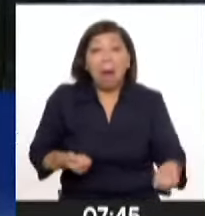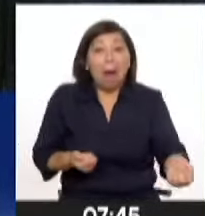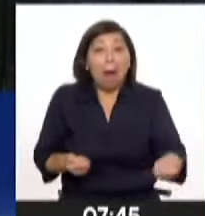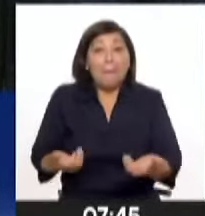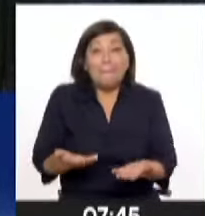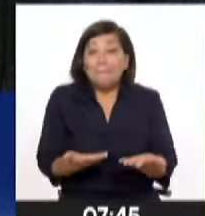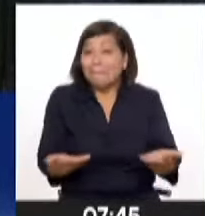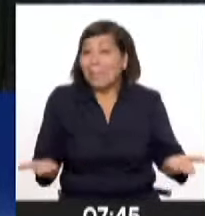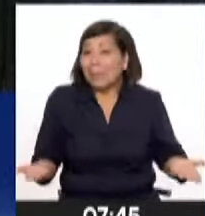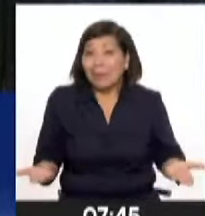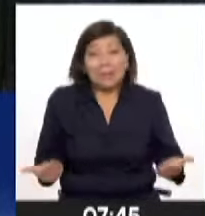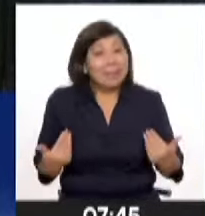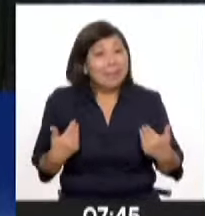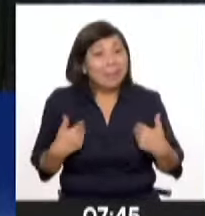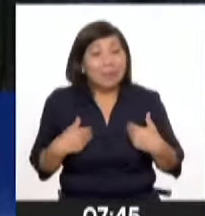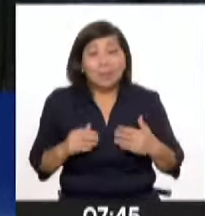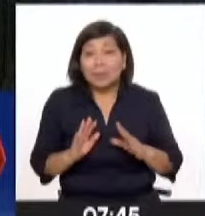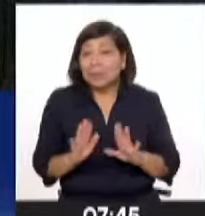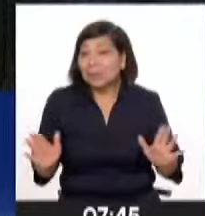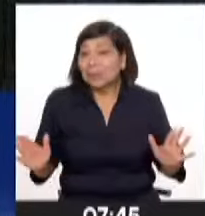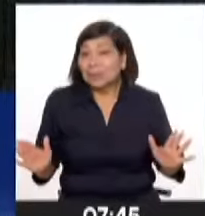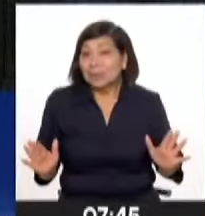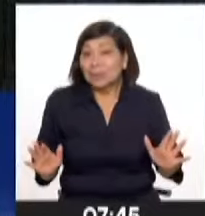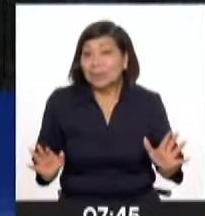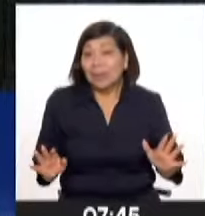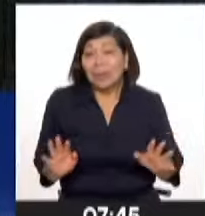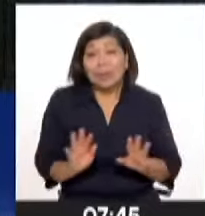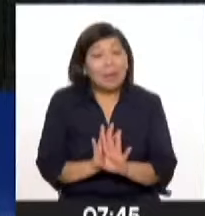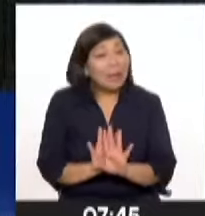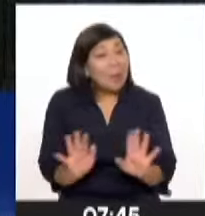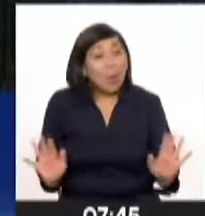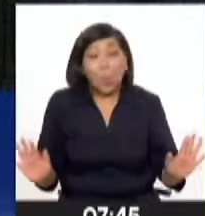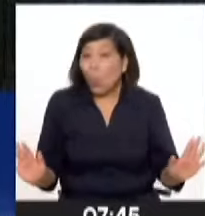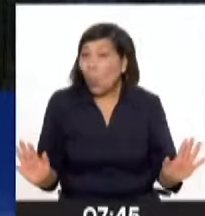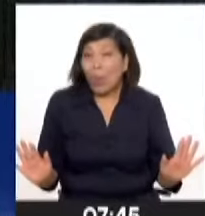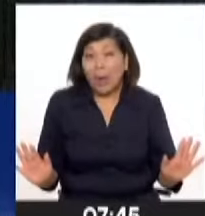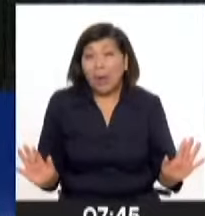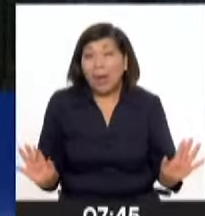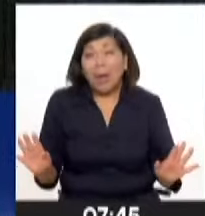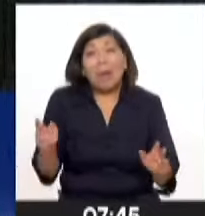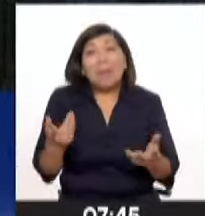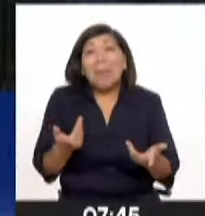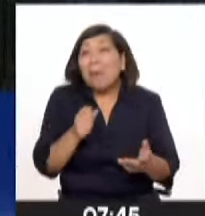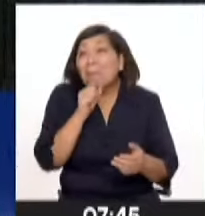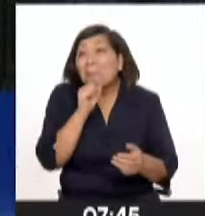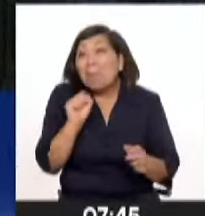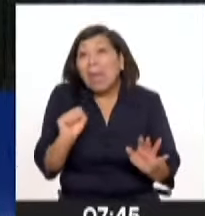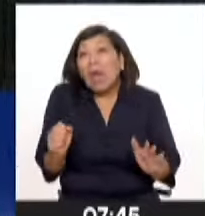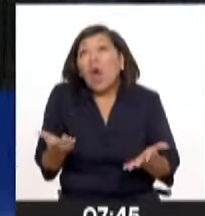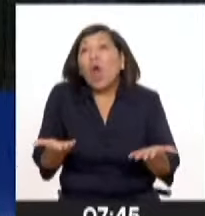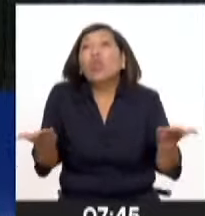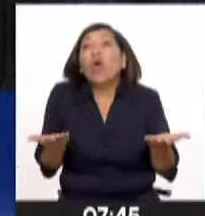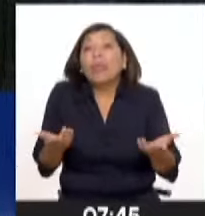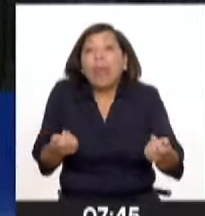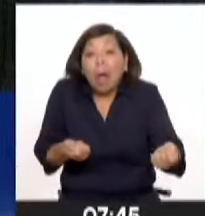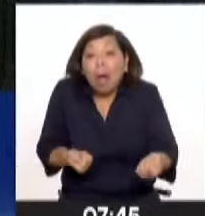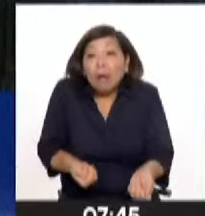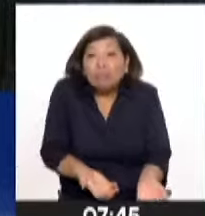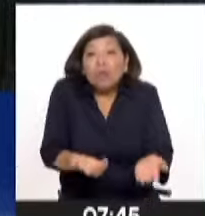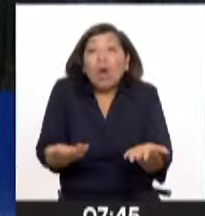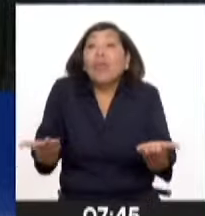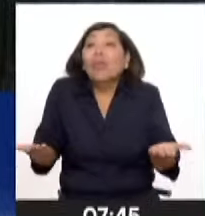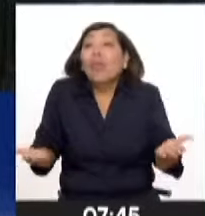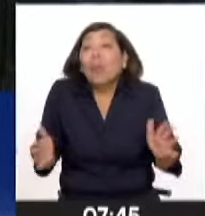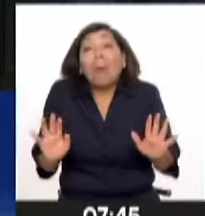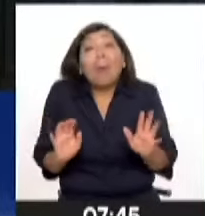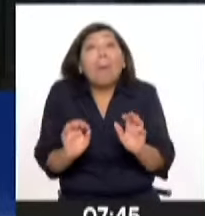entiendo que las maquinarias han tenido su vida útil, ya no han podido utilizarse, o sea, ya fueron realmente